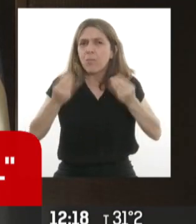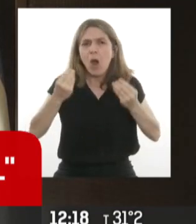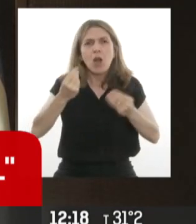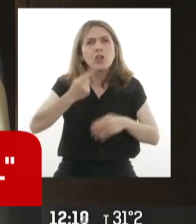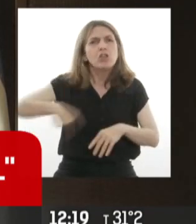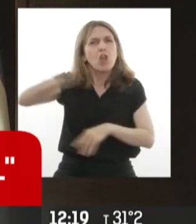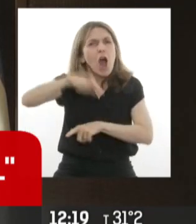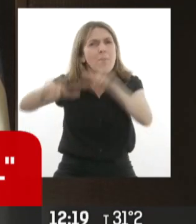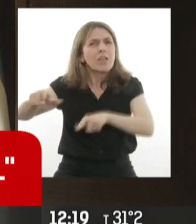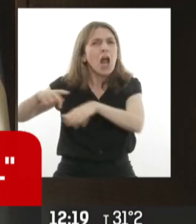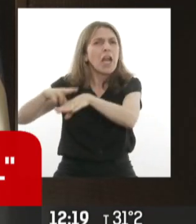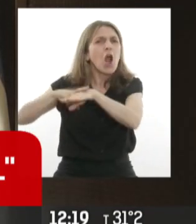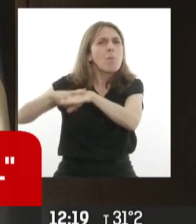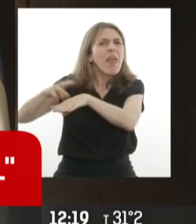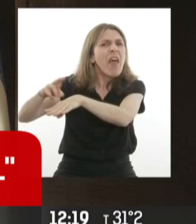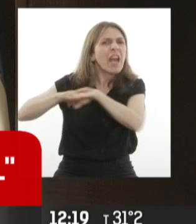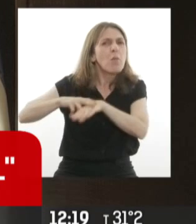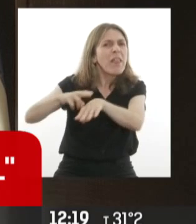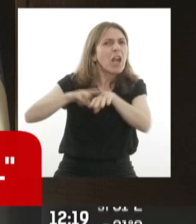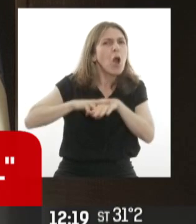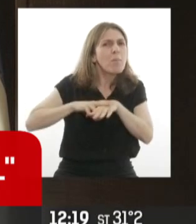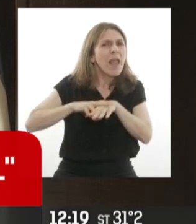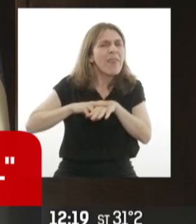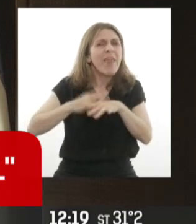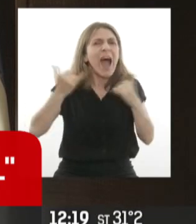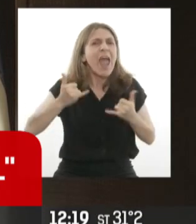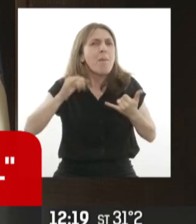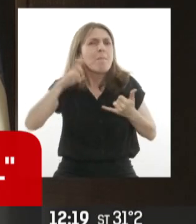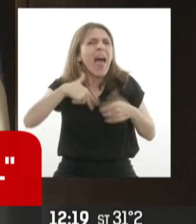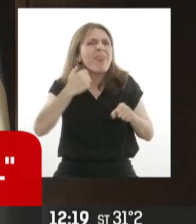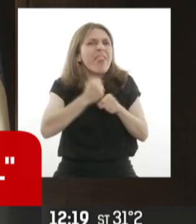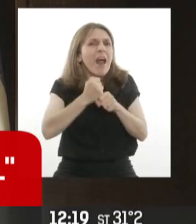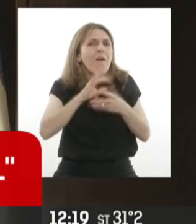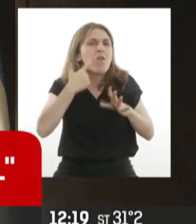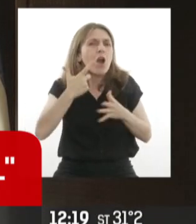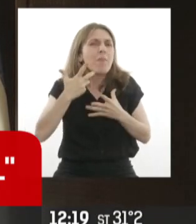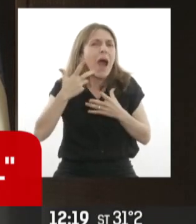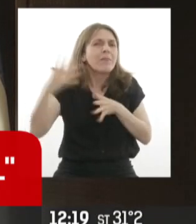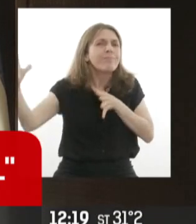me recomendaban un alineamiento absoluto en aquel momento a los Estados Unidos.